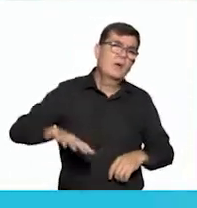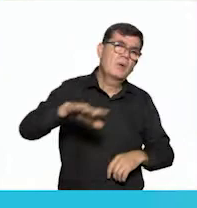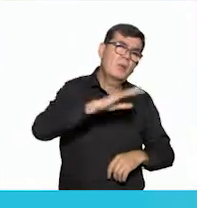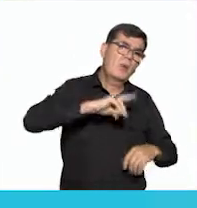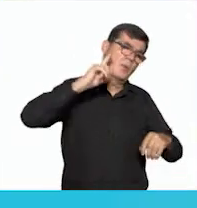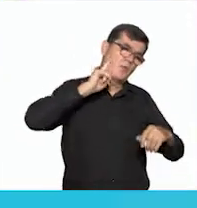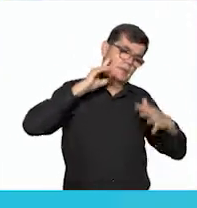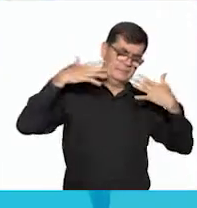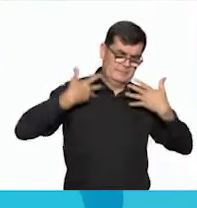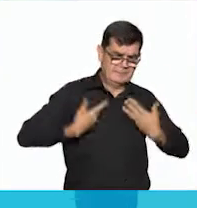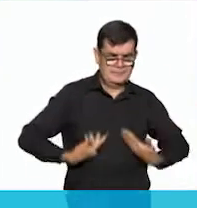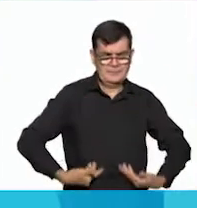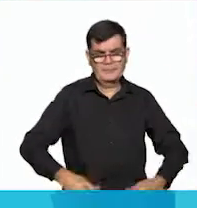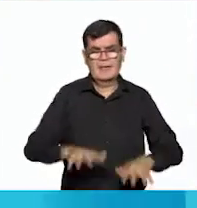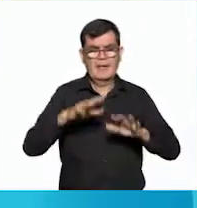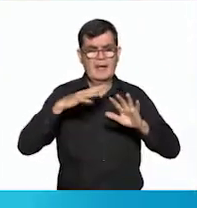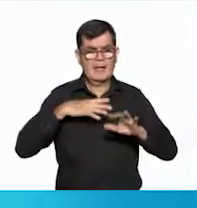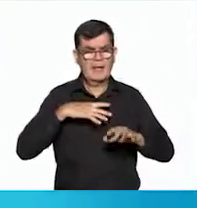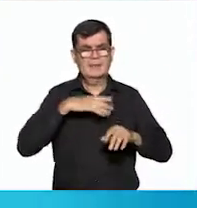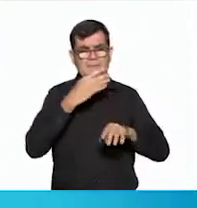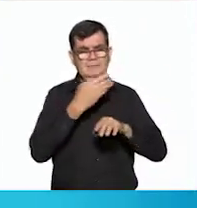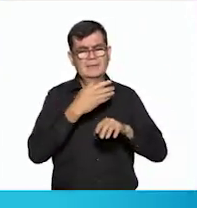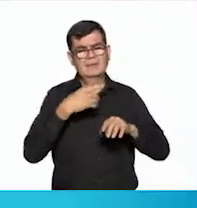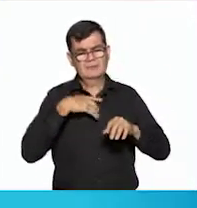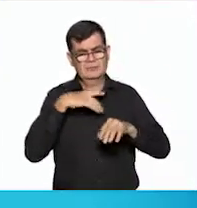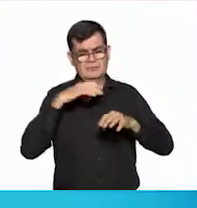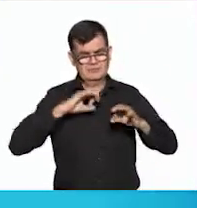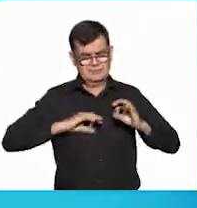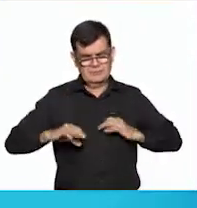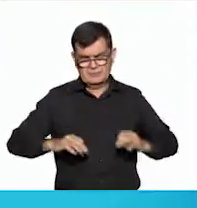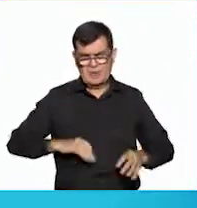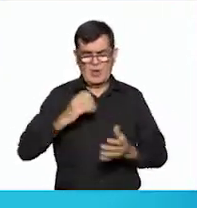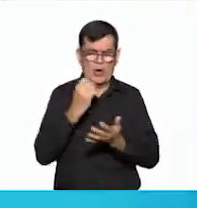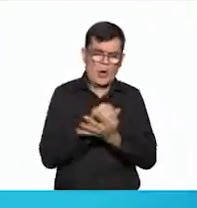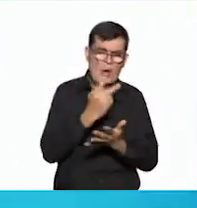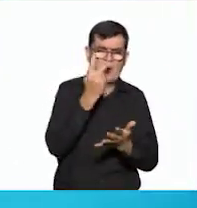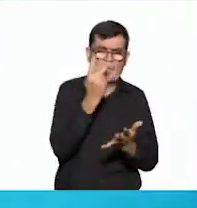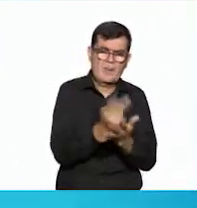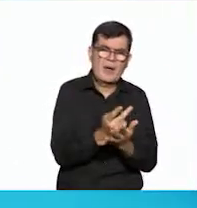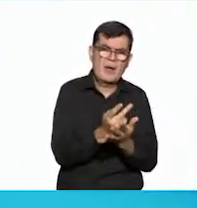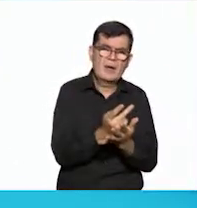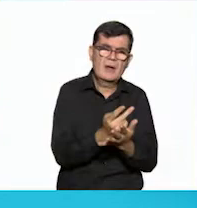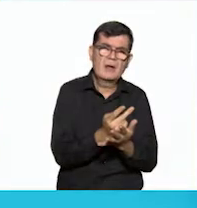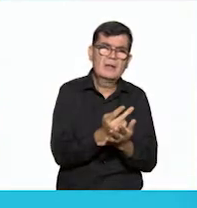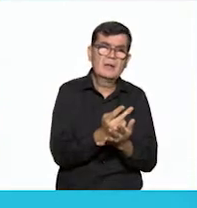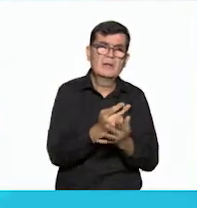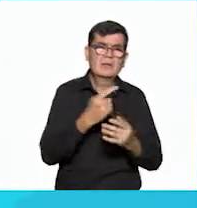Blanca está cubierta de pilares de oro y plata.